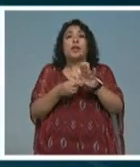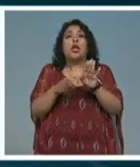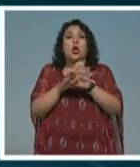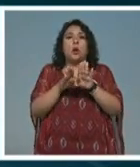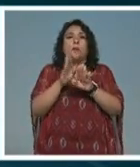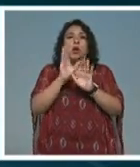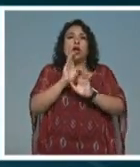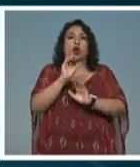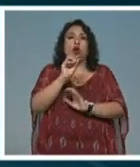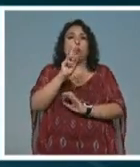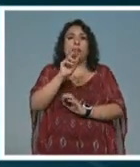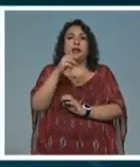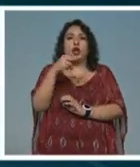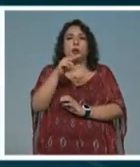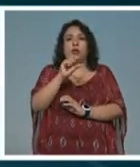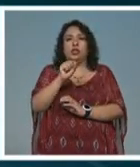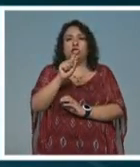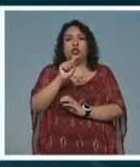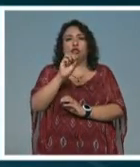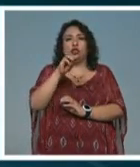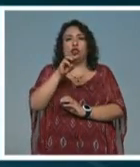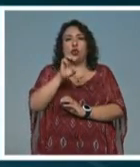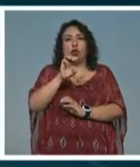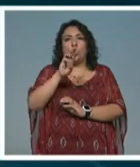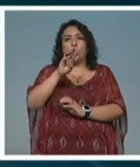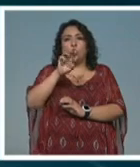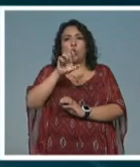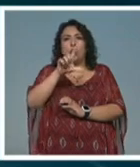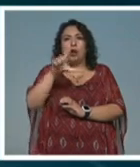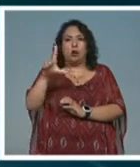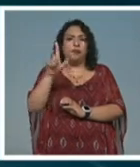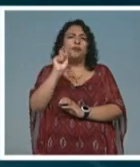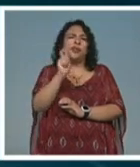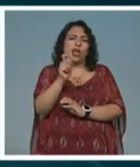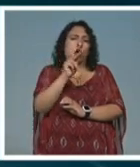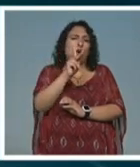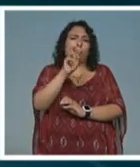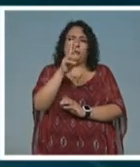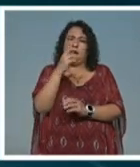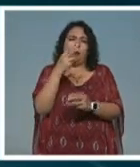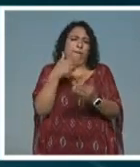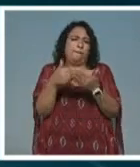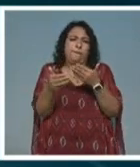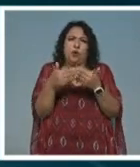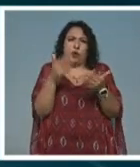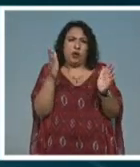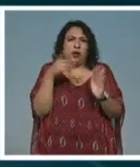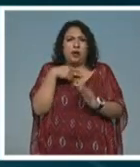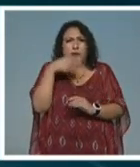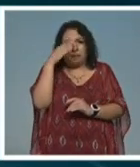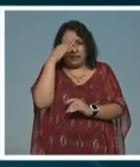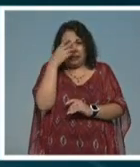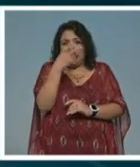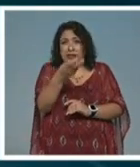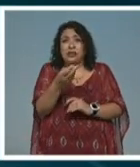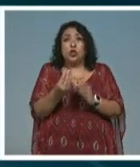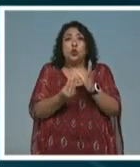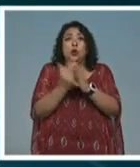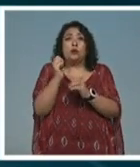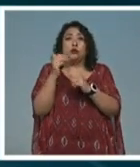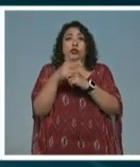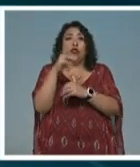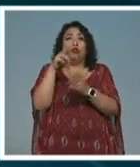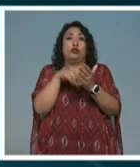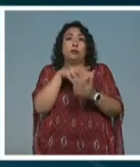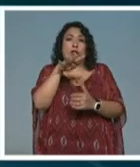de la ópera Stonewall. Es una ópera moderna. Tenemos que pensar que esta ópera se estrenó en